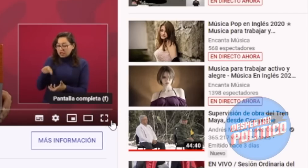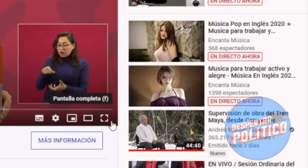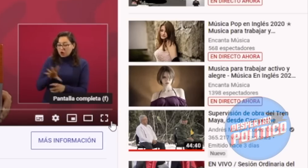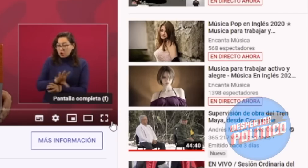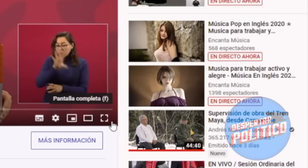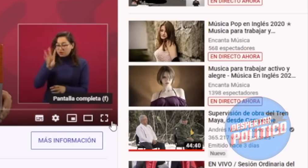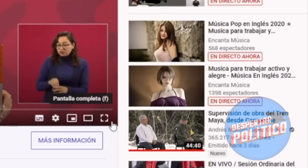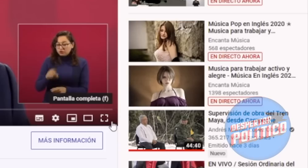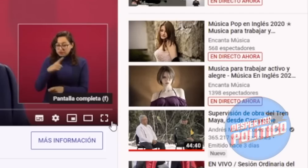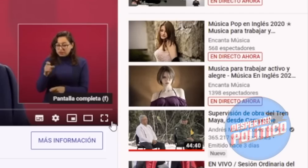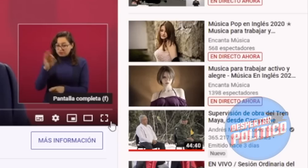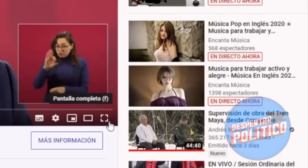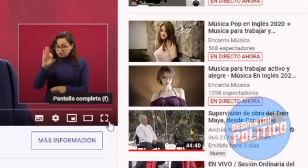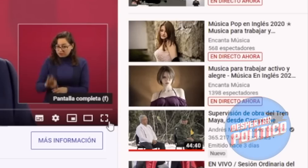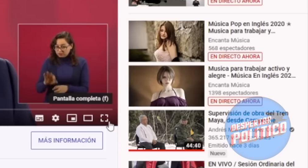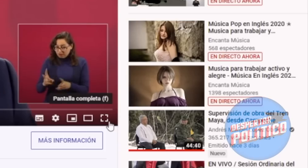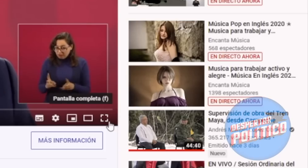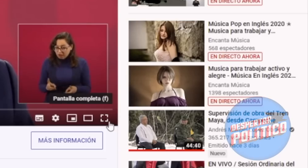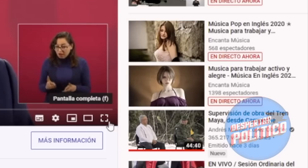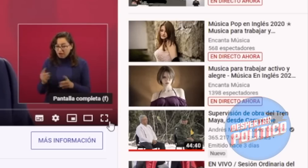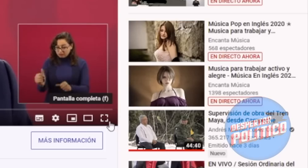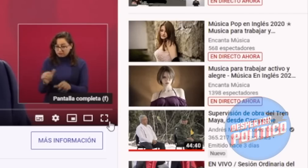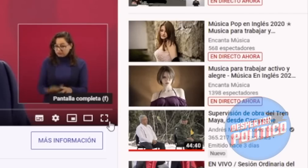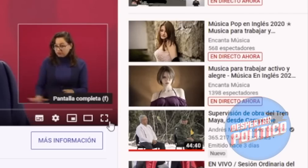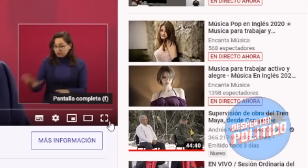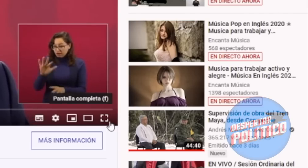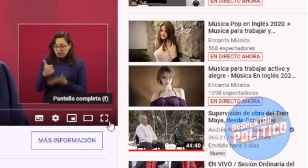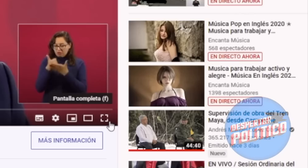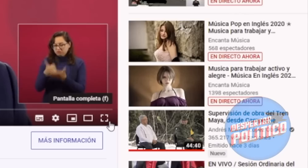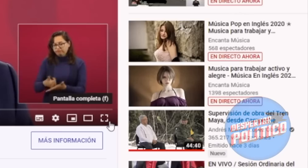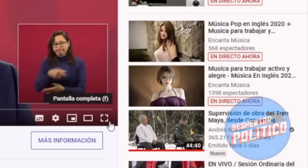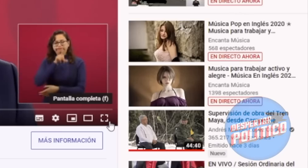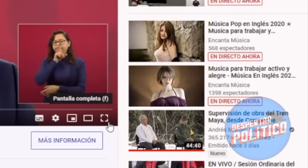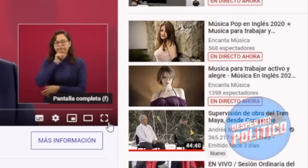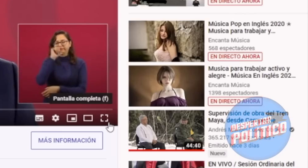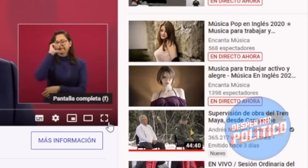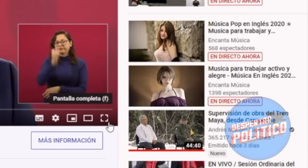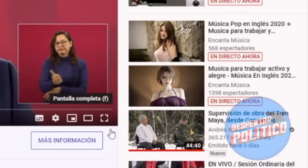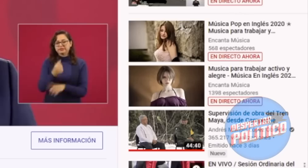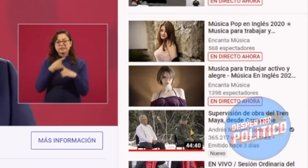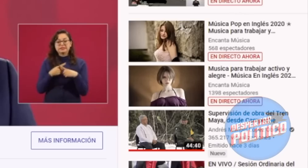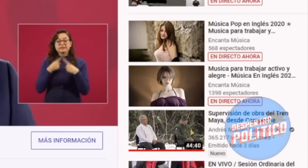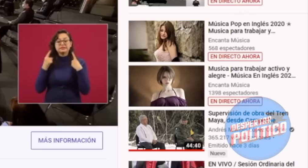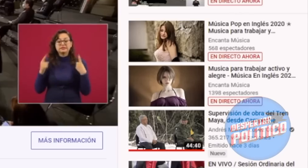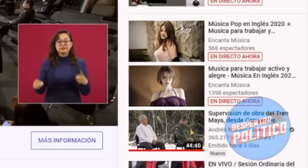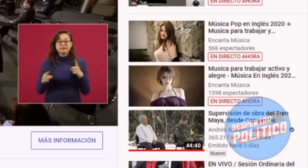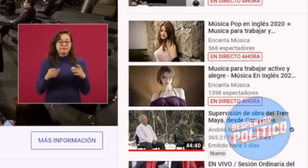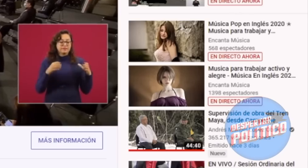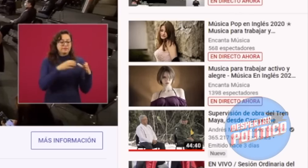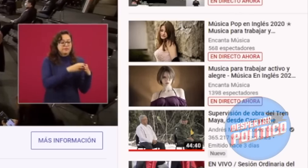se utilizaba para ayudar al pueblo, sino era para mantener